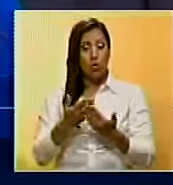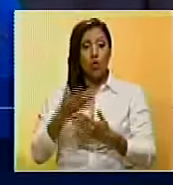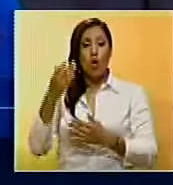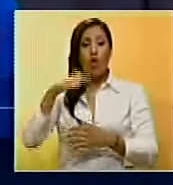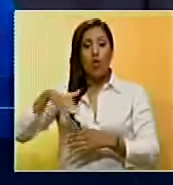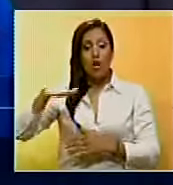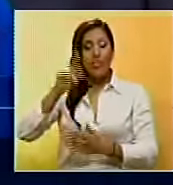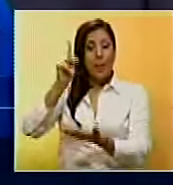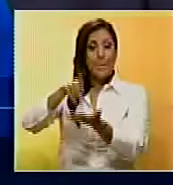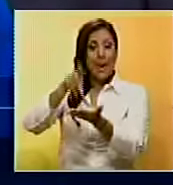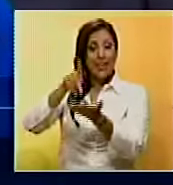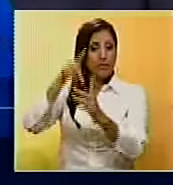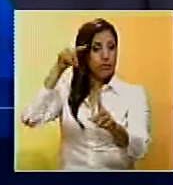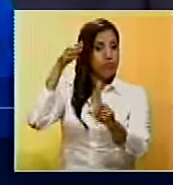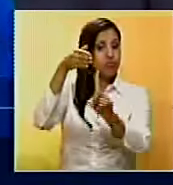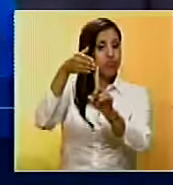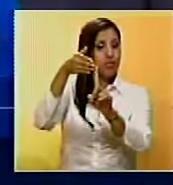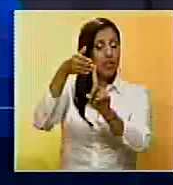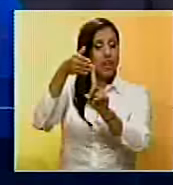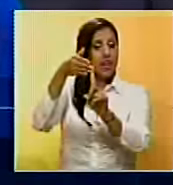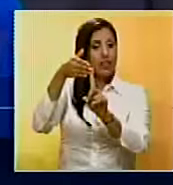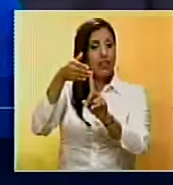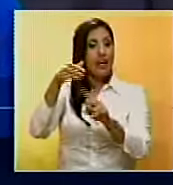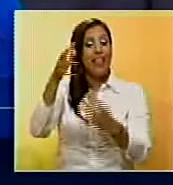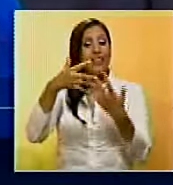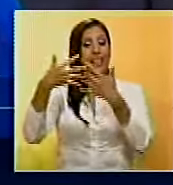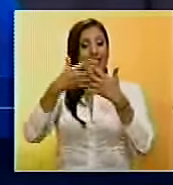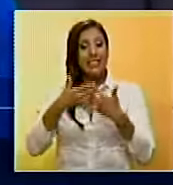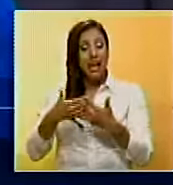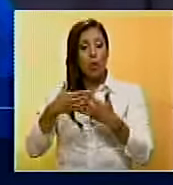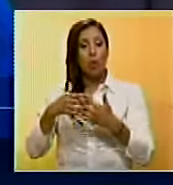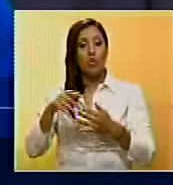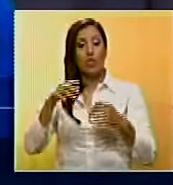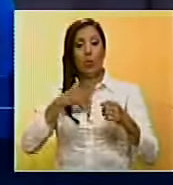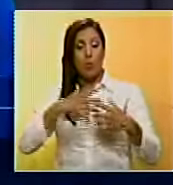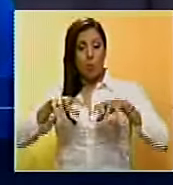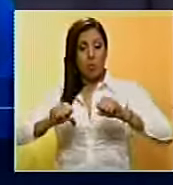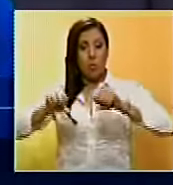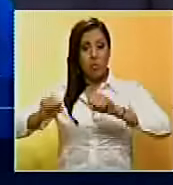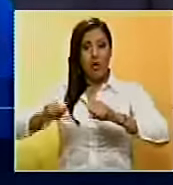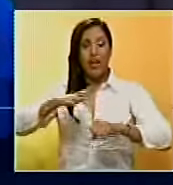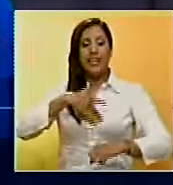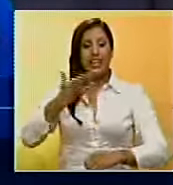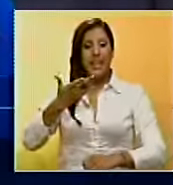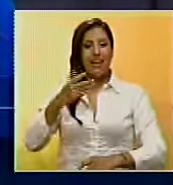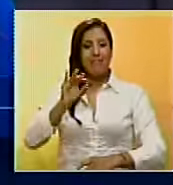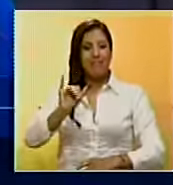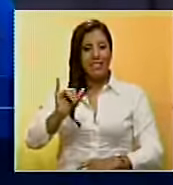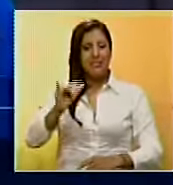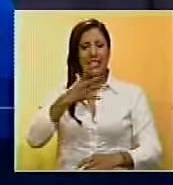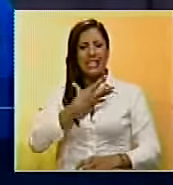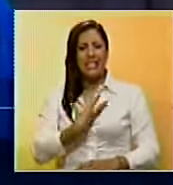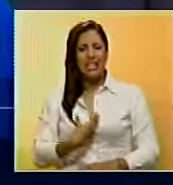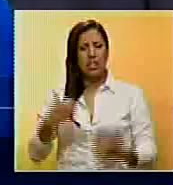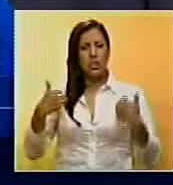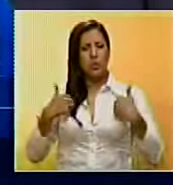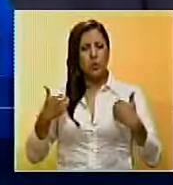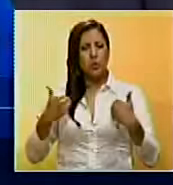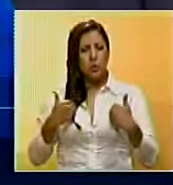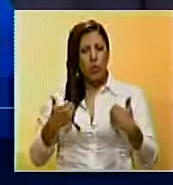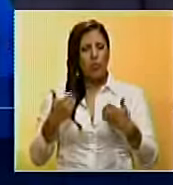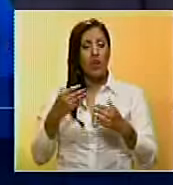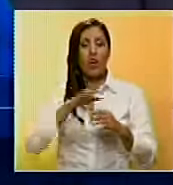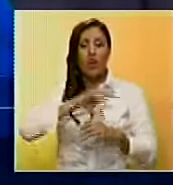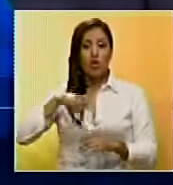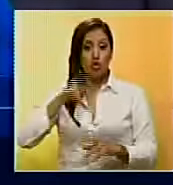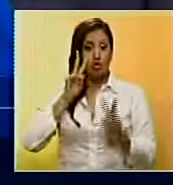la participación directa de Estados Unidos y sus aliados imperiales lo que ha llevado es tristeza y sufrimiento.